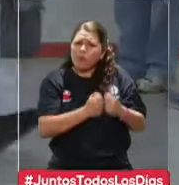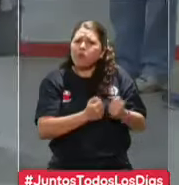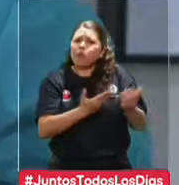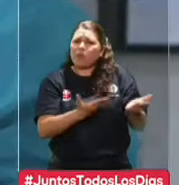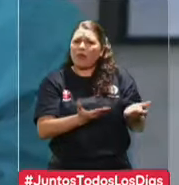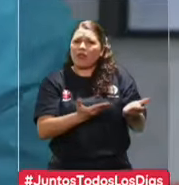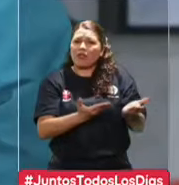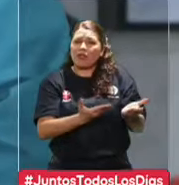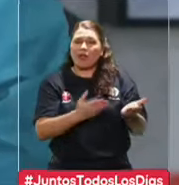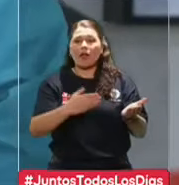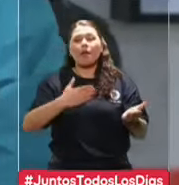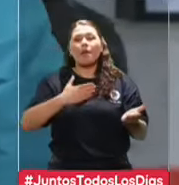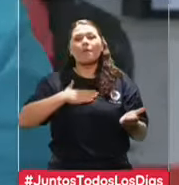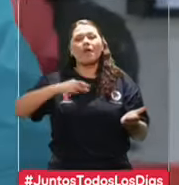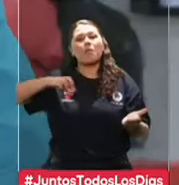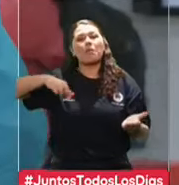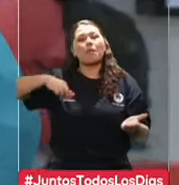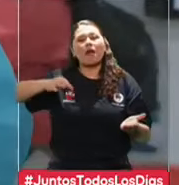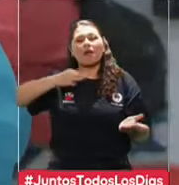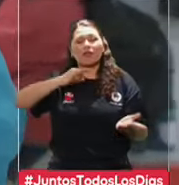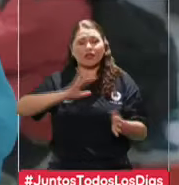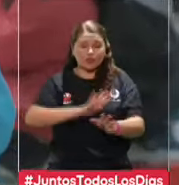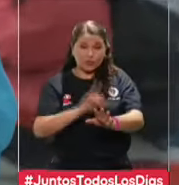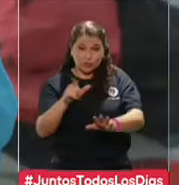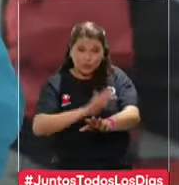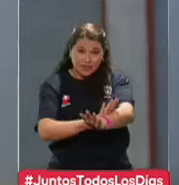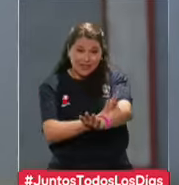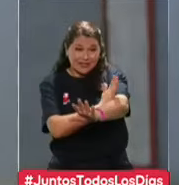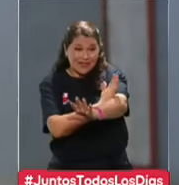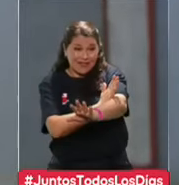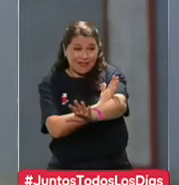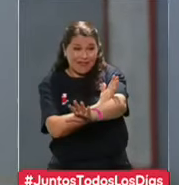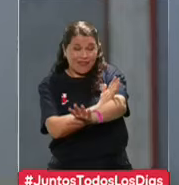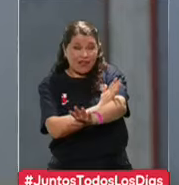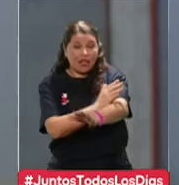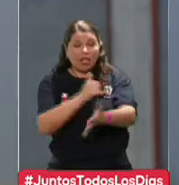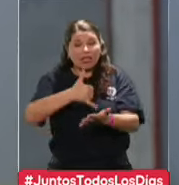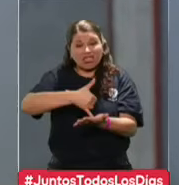par de días, que seas una mujer sensible no significa que seas débil.